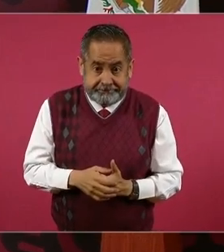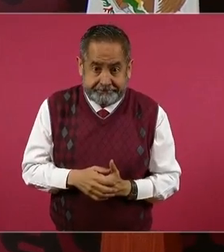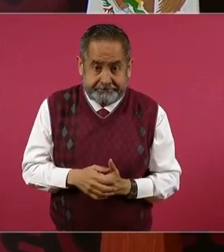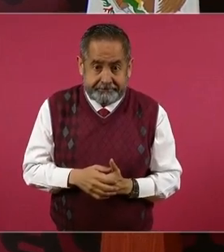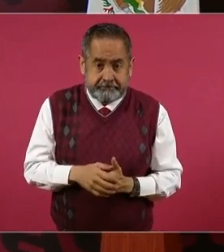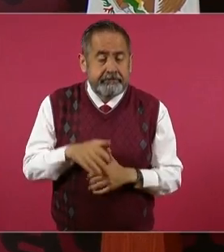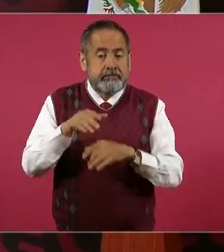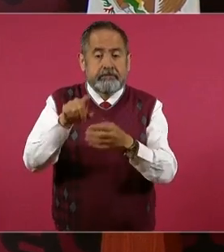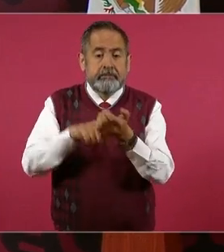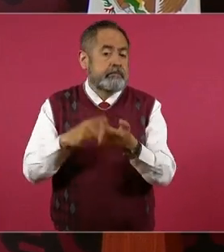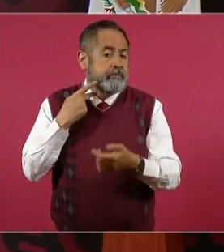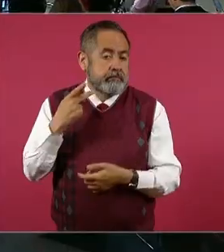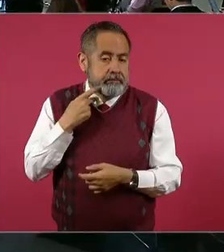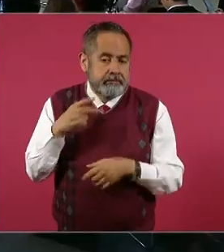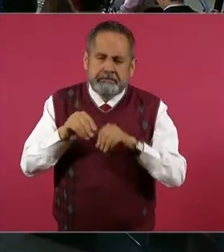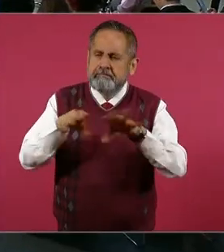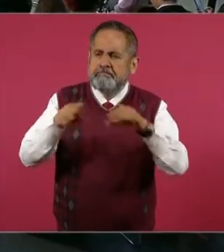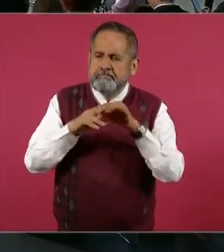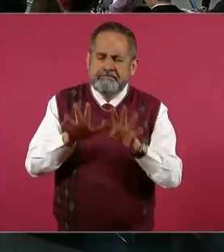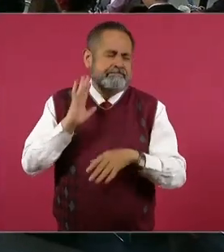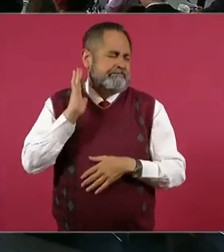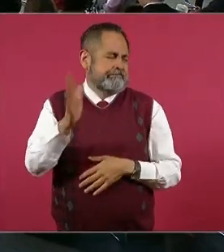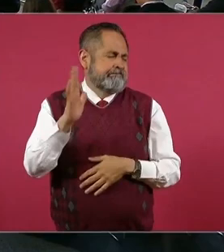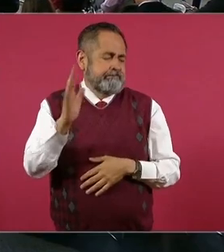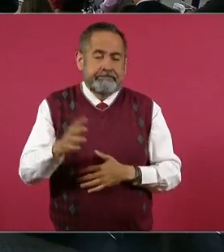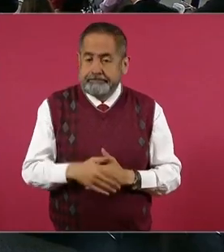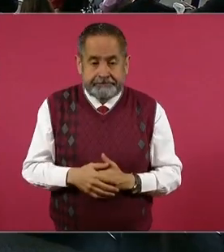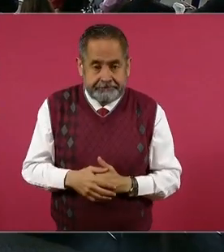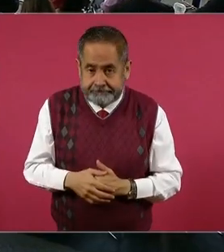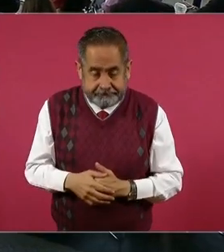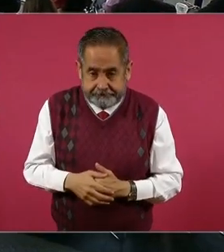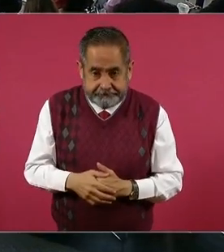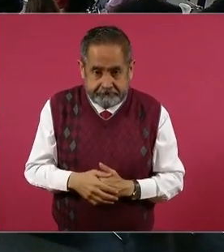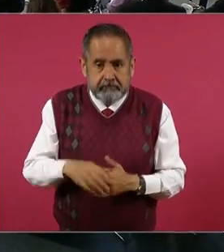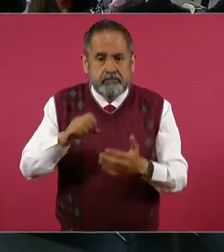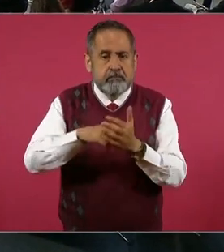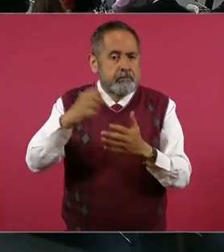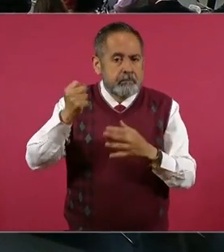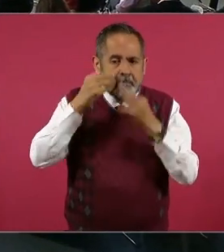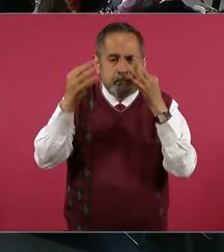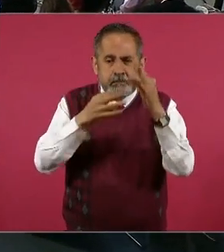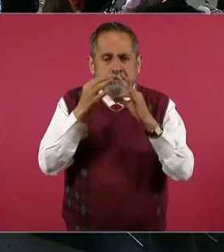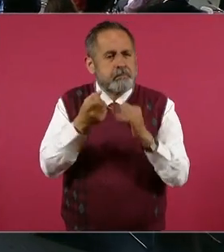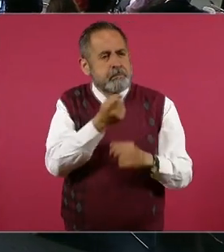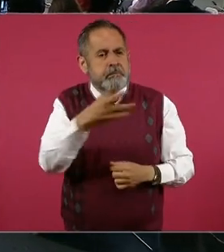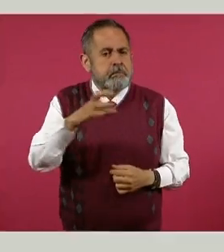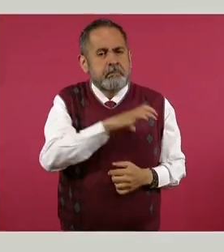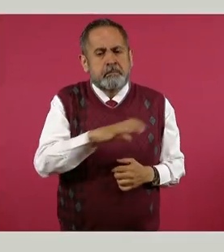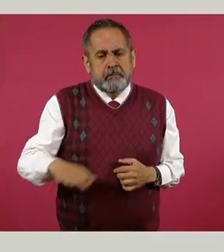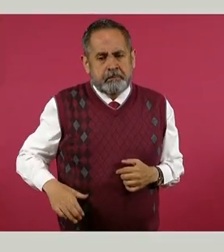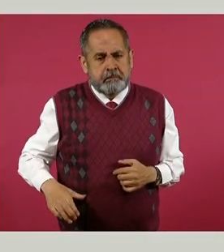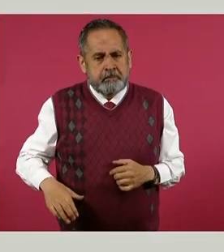Luego en política, en el caso de las campañas, los candidatos